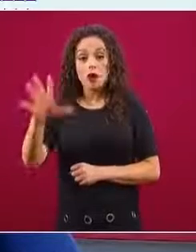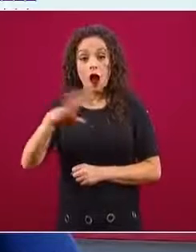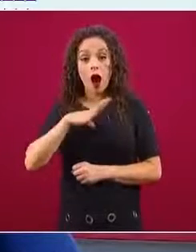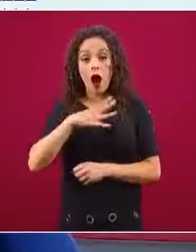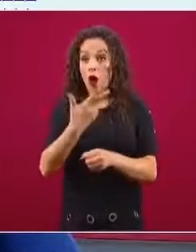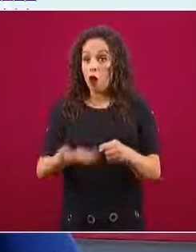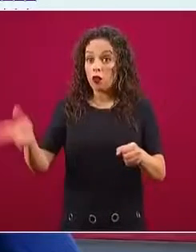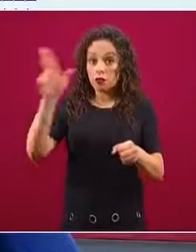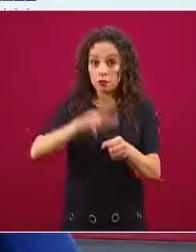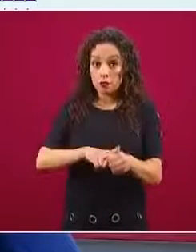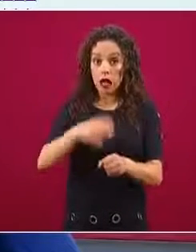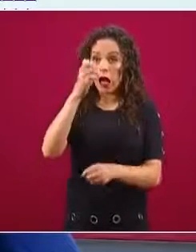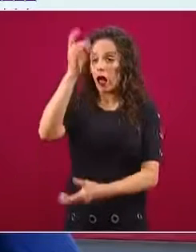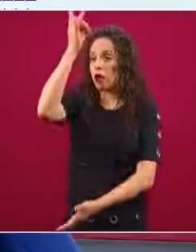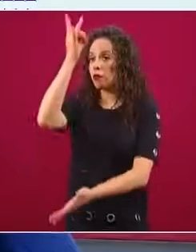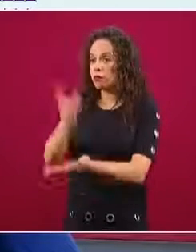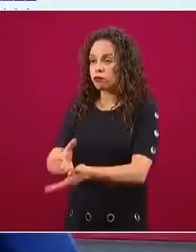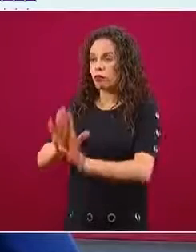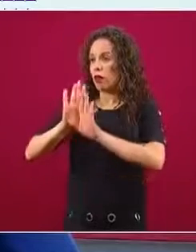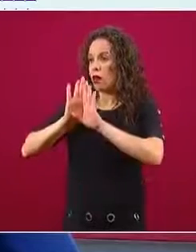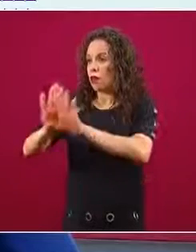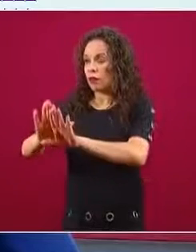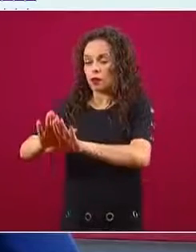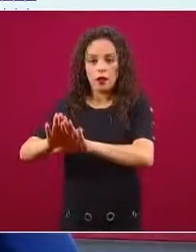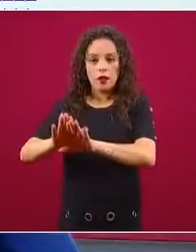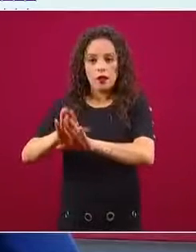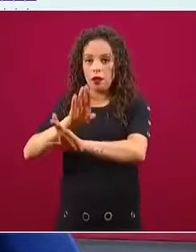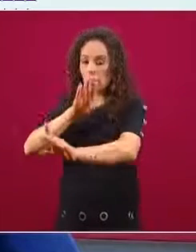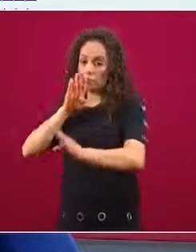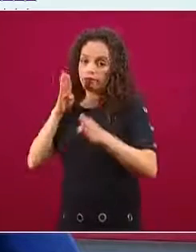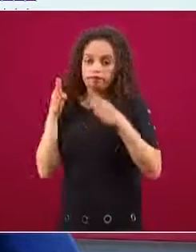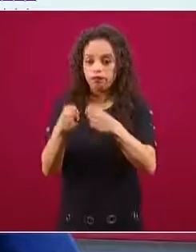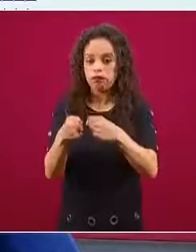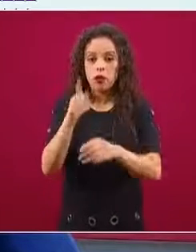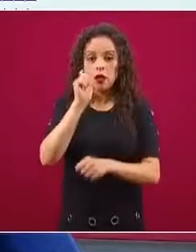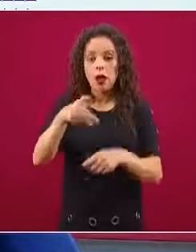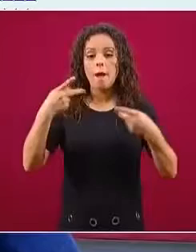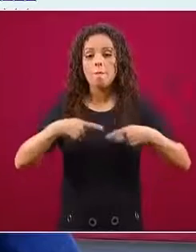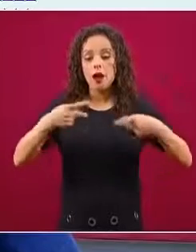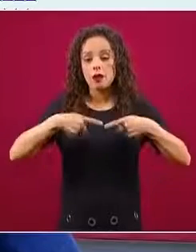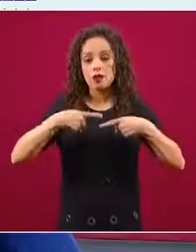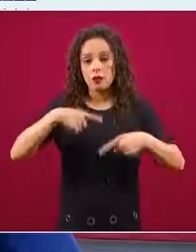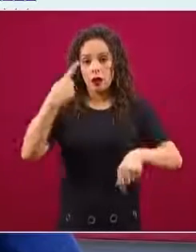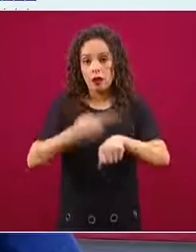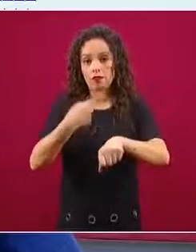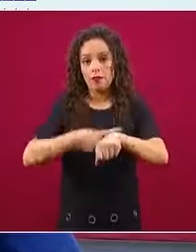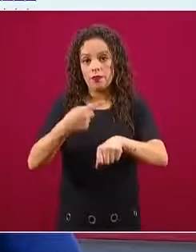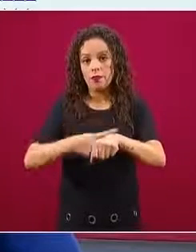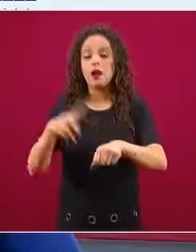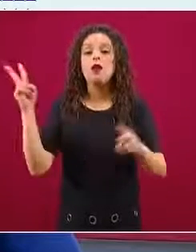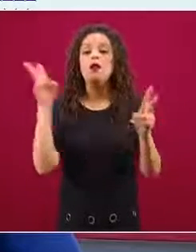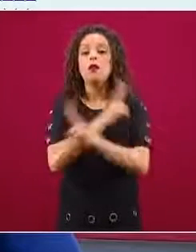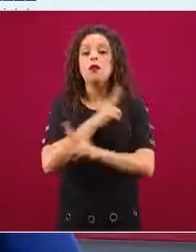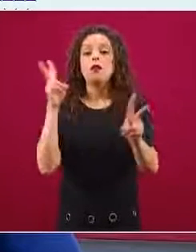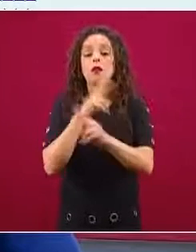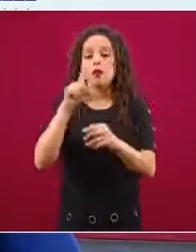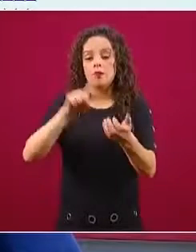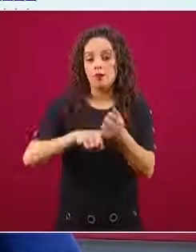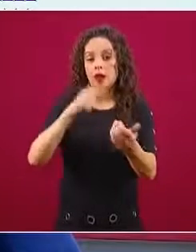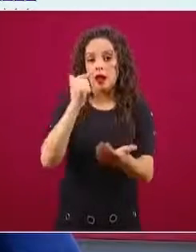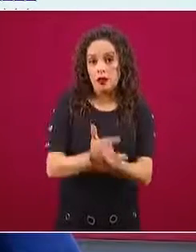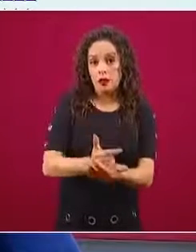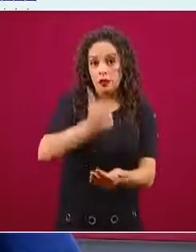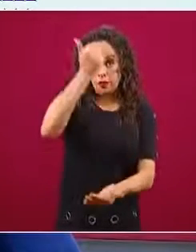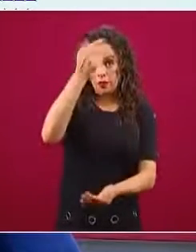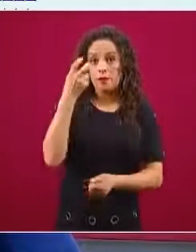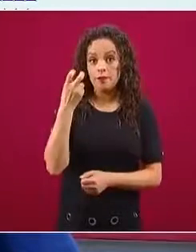se designaron hospital COVID para la atención de personas con infección respiratoria aguda grave. Y esto nos ha permitido